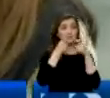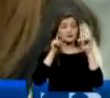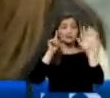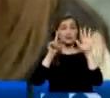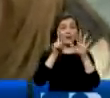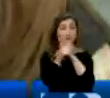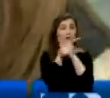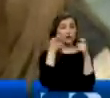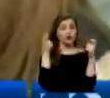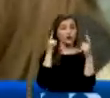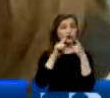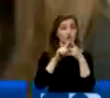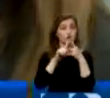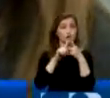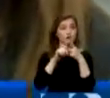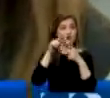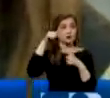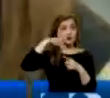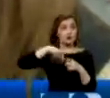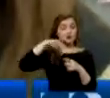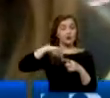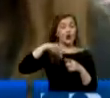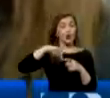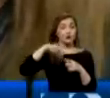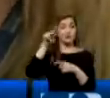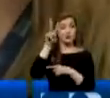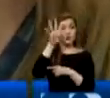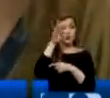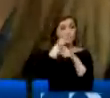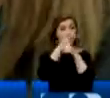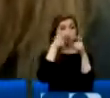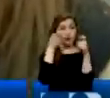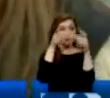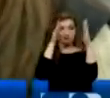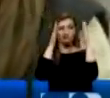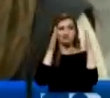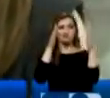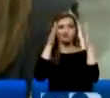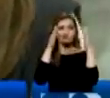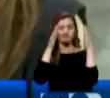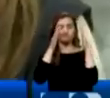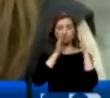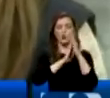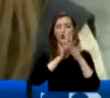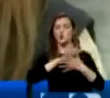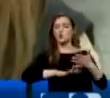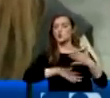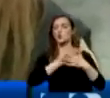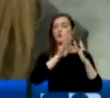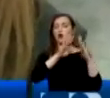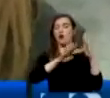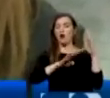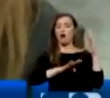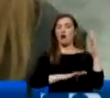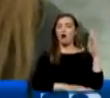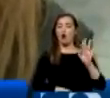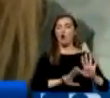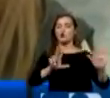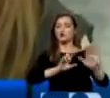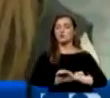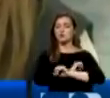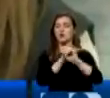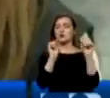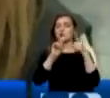de marzo hasta el día de elecciones, pues que es hoy 24 de marzo, hemos atendido en horarios extendidos, de 8 de la mañana a 18 horas entre